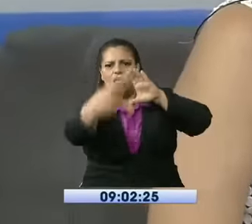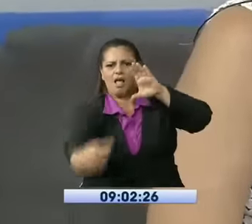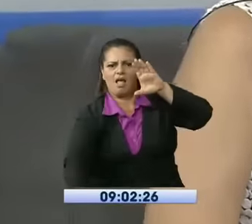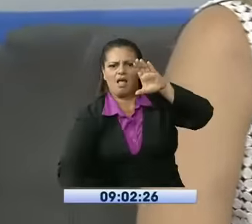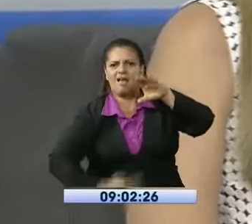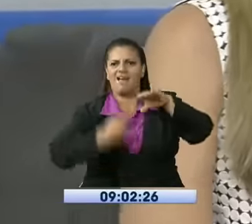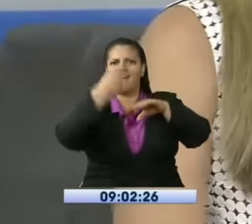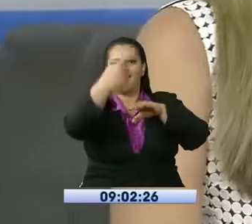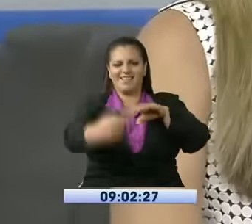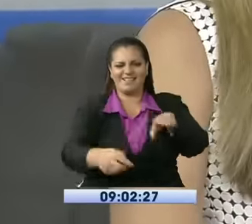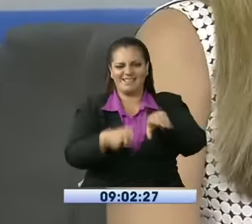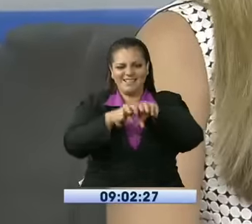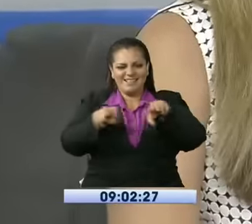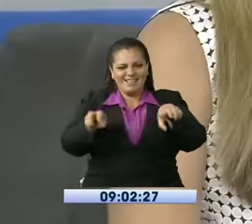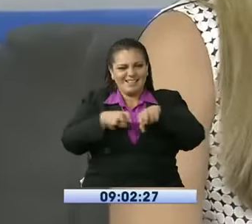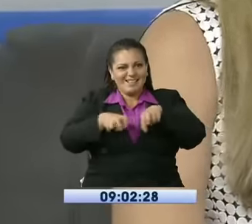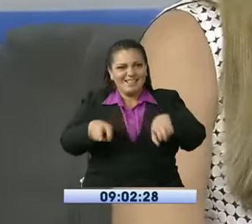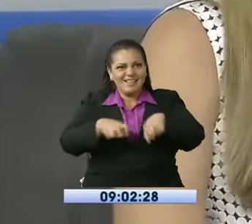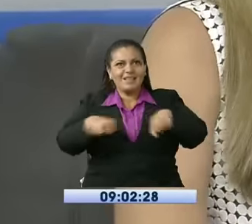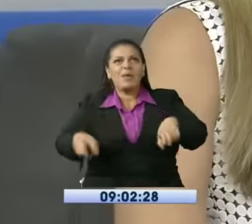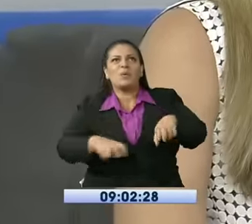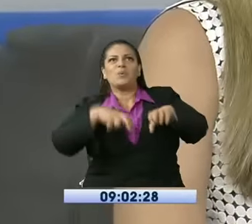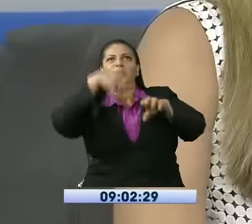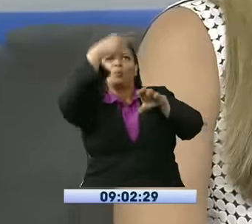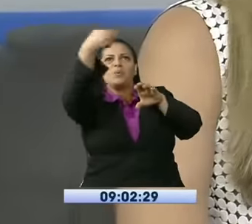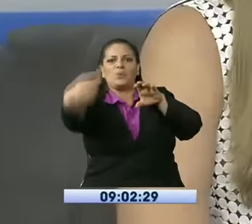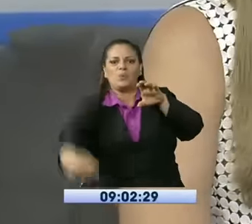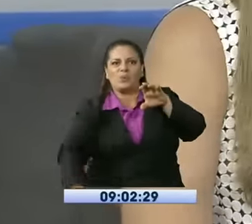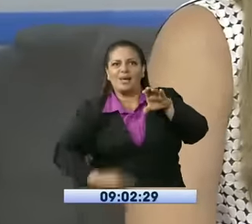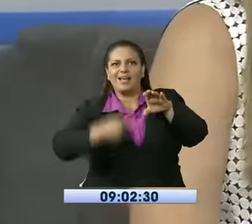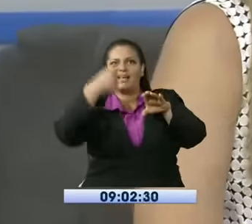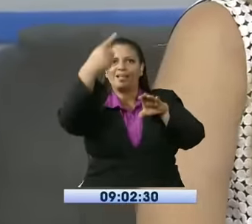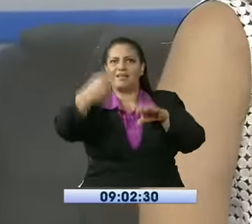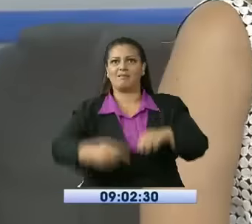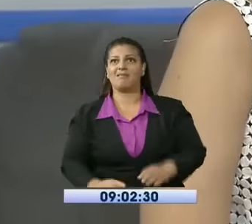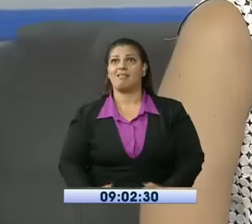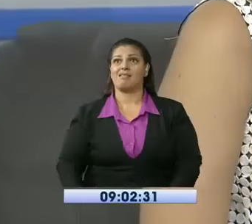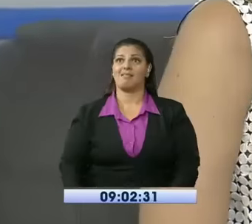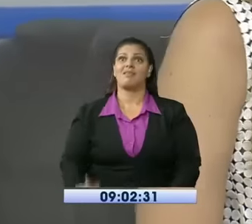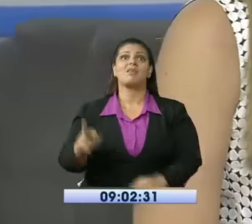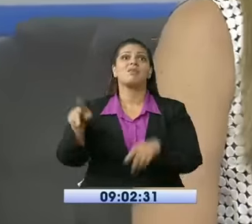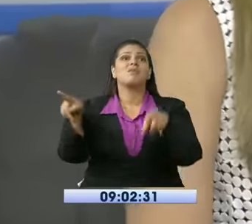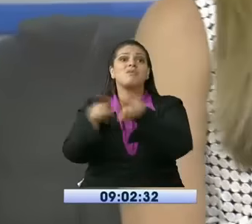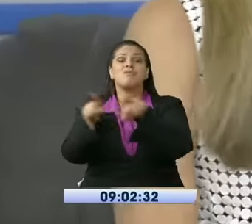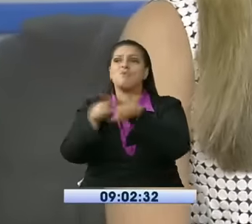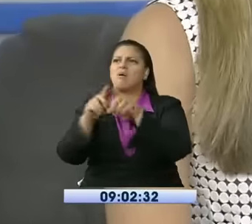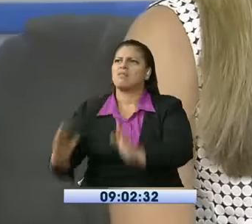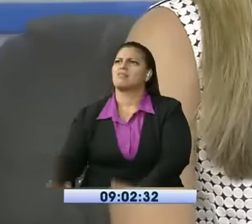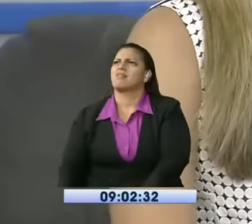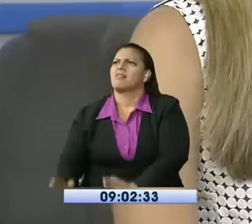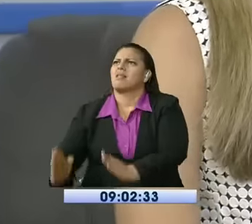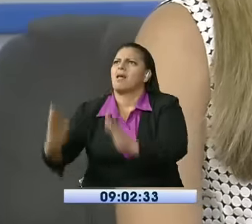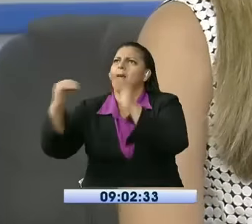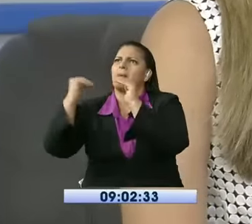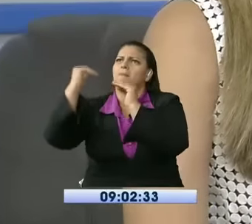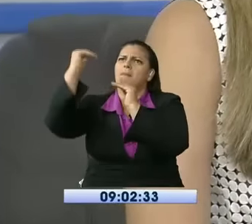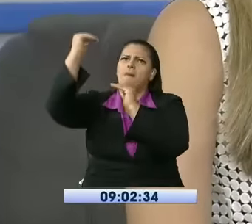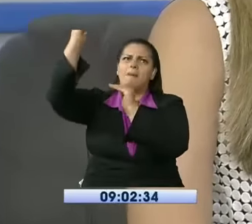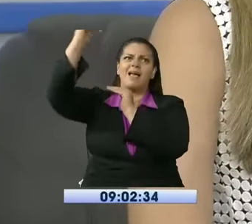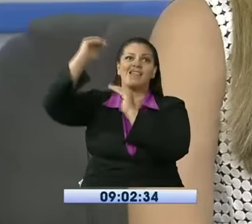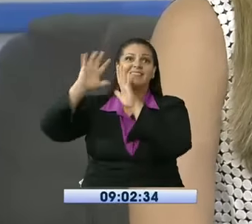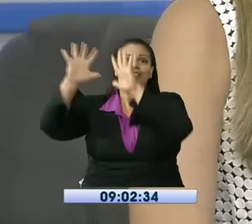55 metros. 55 metros de diámetro, es realmente como un edificio de 10, 12 pisos, claro. Y lo increíble aquí